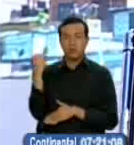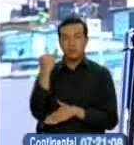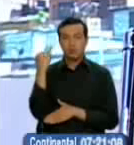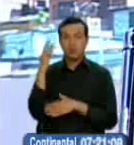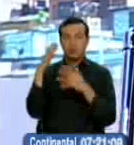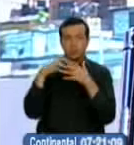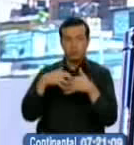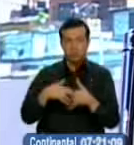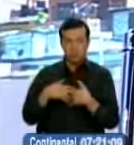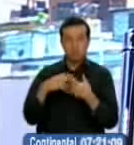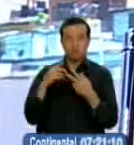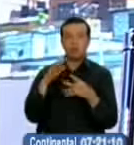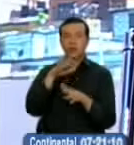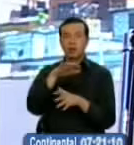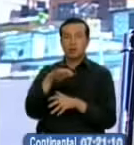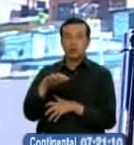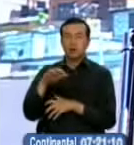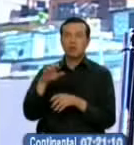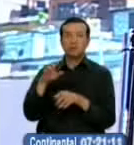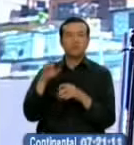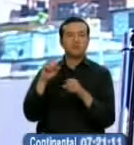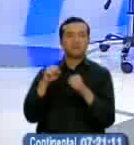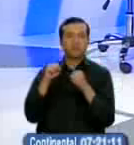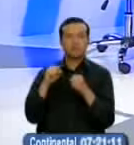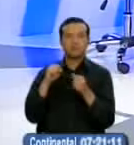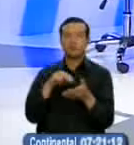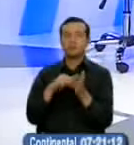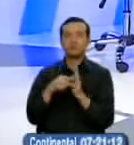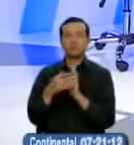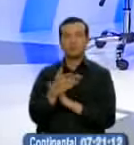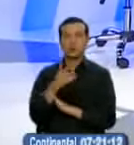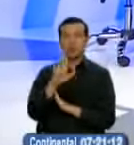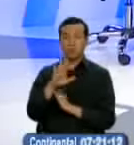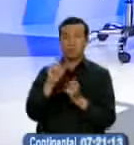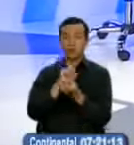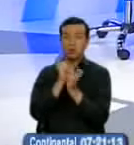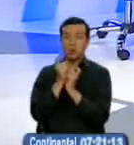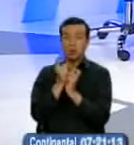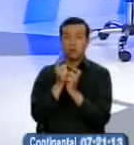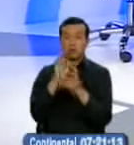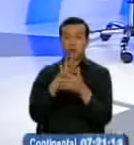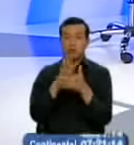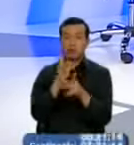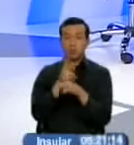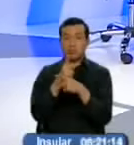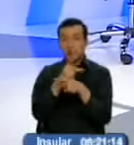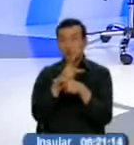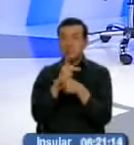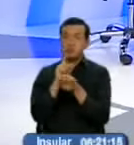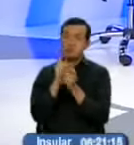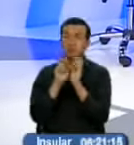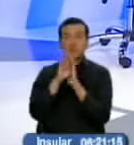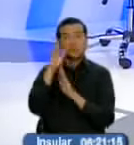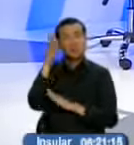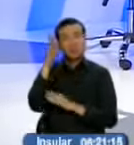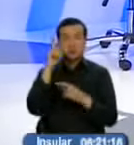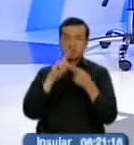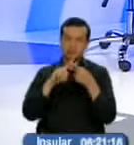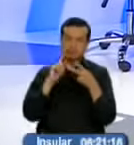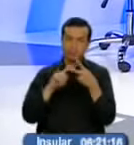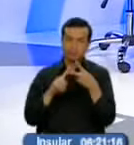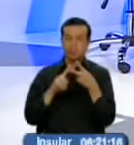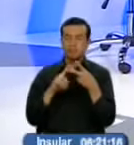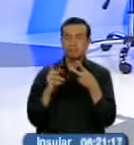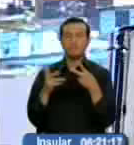debilitada y una agricultura en una tremenda crisis. Es decir, que el tal cambio en la matriz productiva solamente ha sido un discurso. Eso en primer lugar. Segundo lugar,